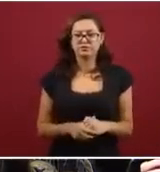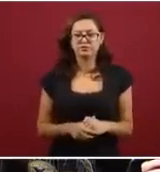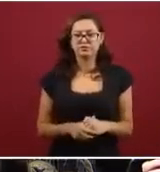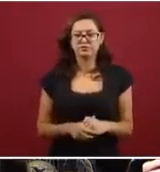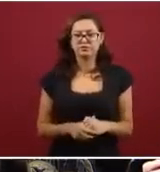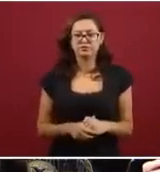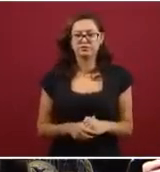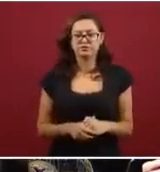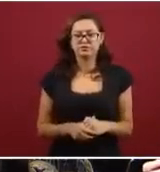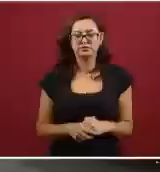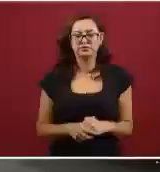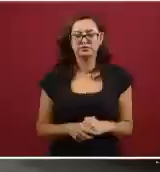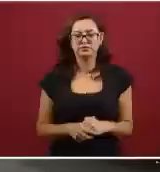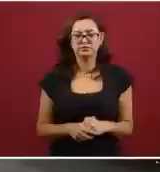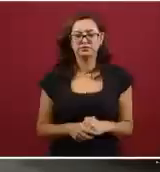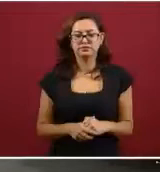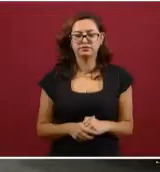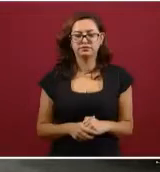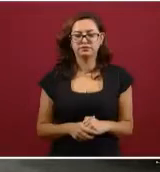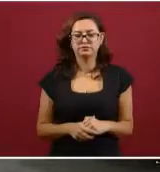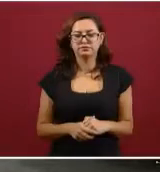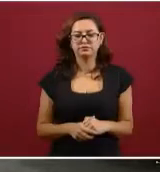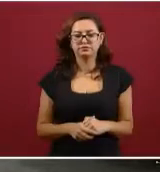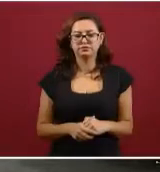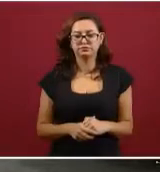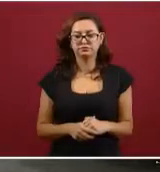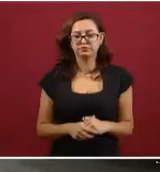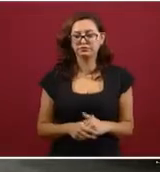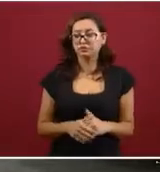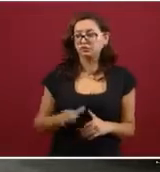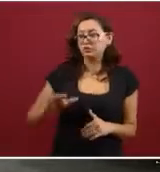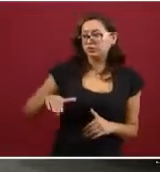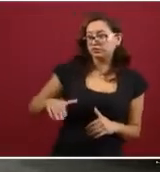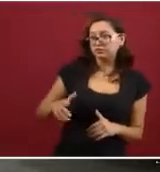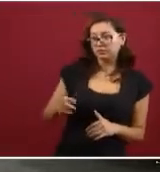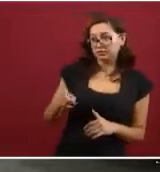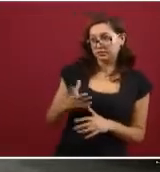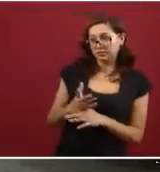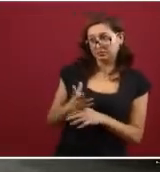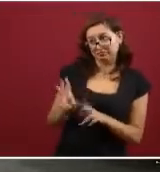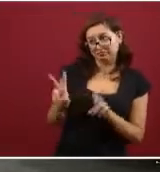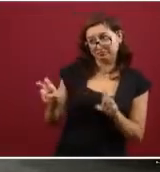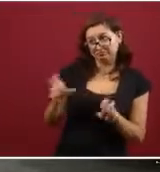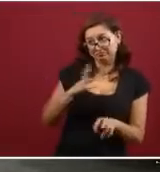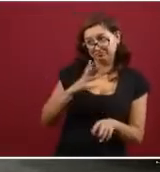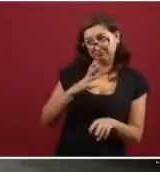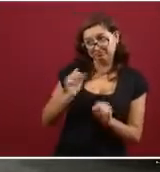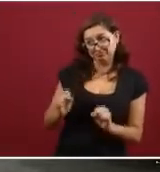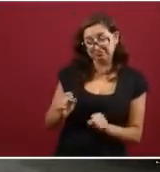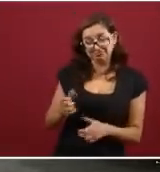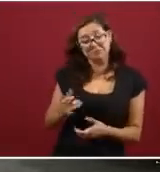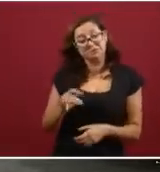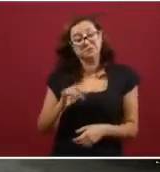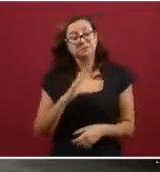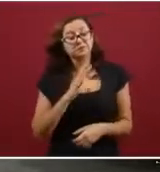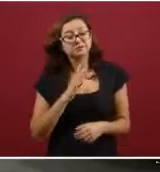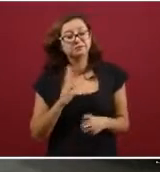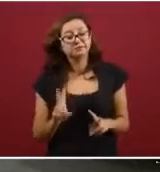de izquierda. Pues como dice usted, derecha. presidente, pues los temas. Presidente,